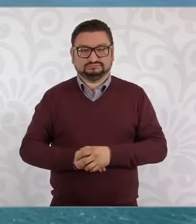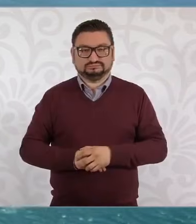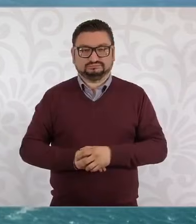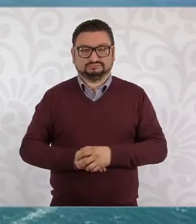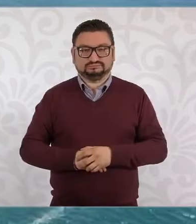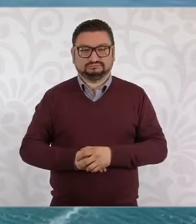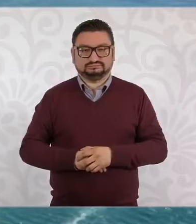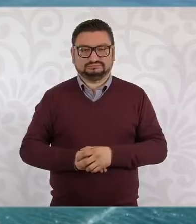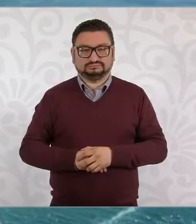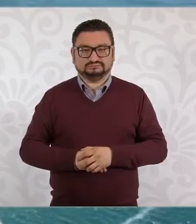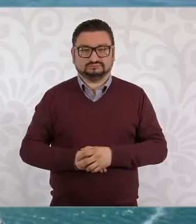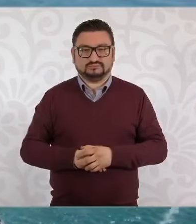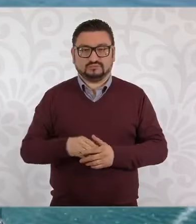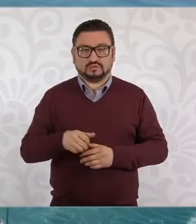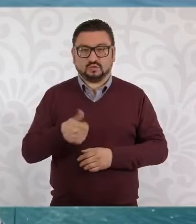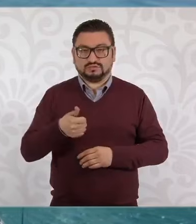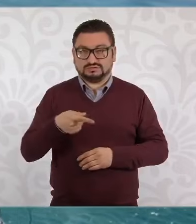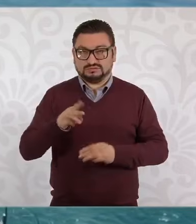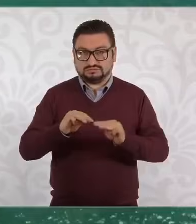11 kilómetros.